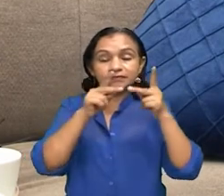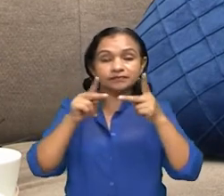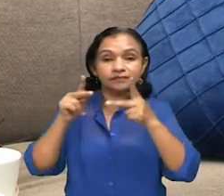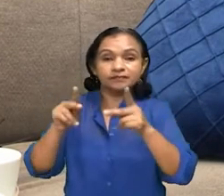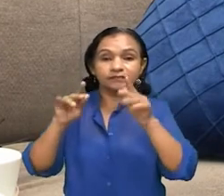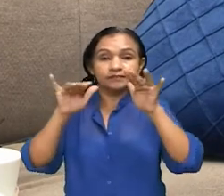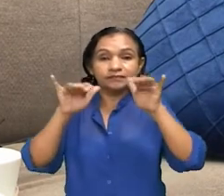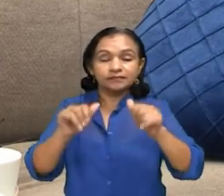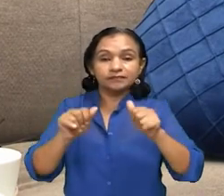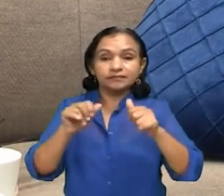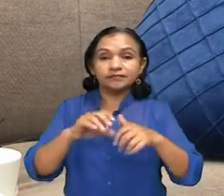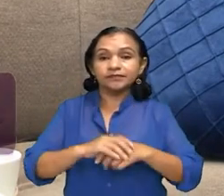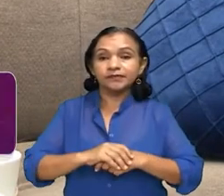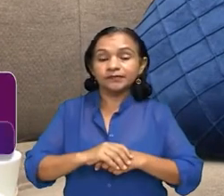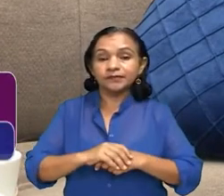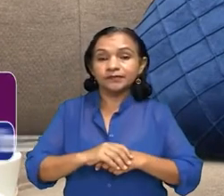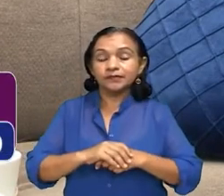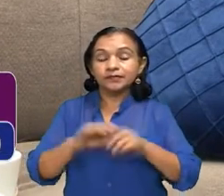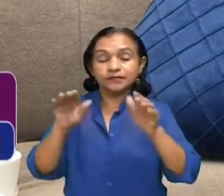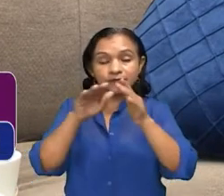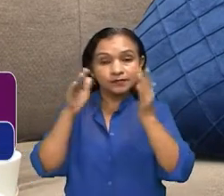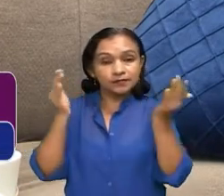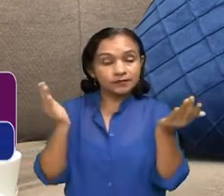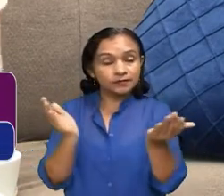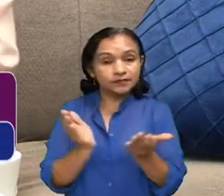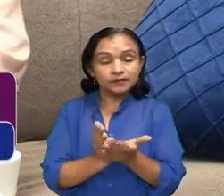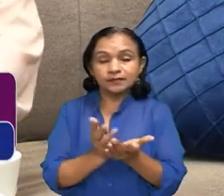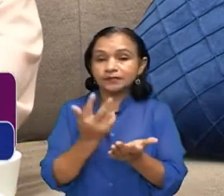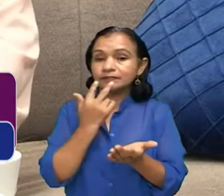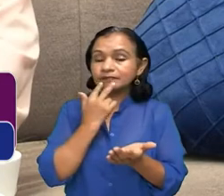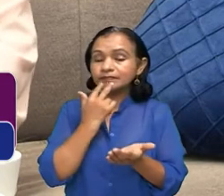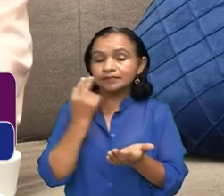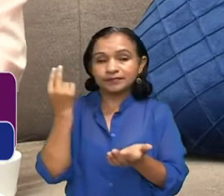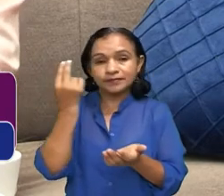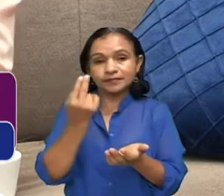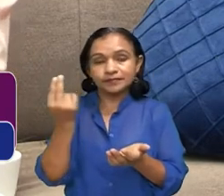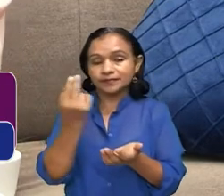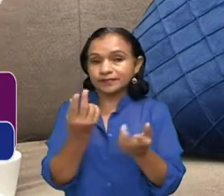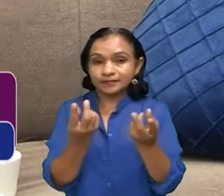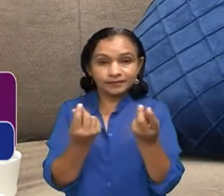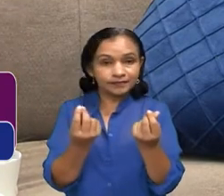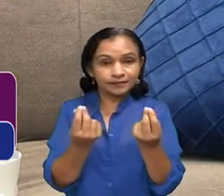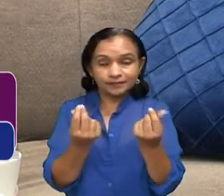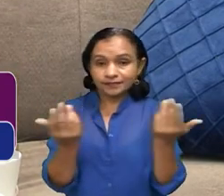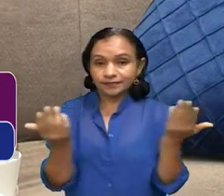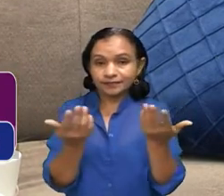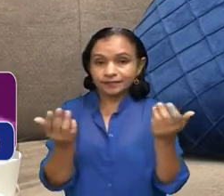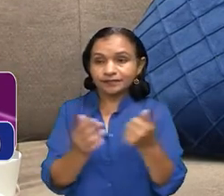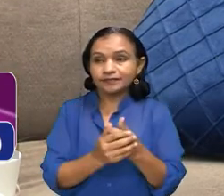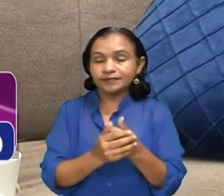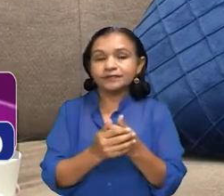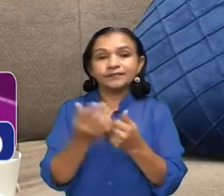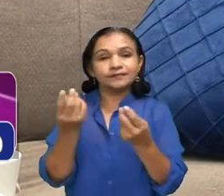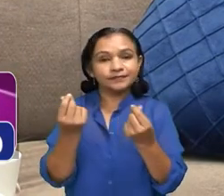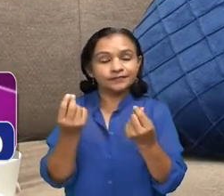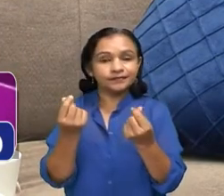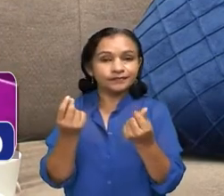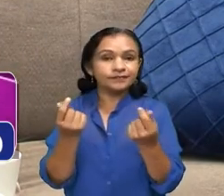ya a nivel mundial no se está utilizando el efectivo, sino que es sistema